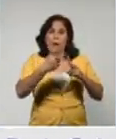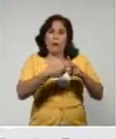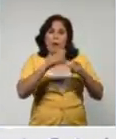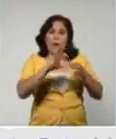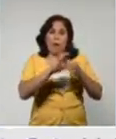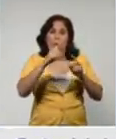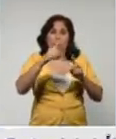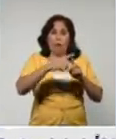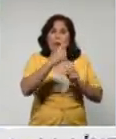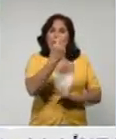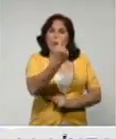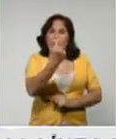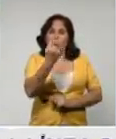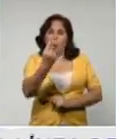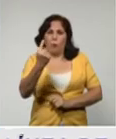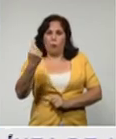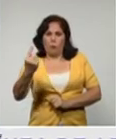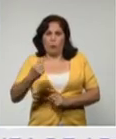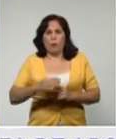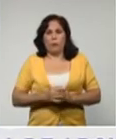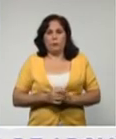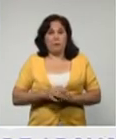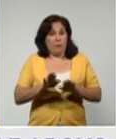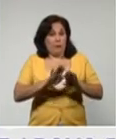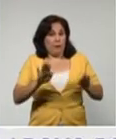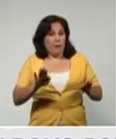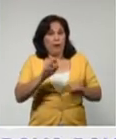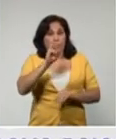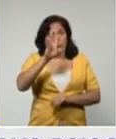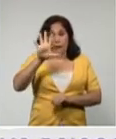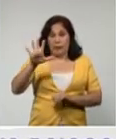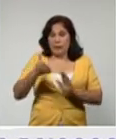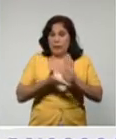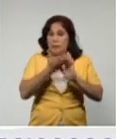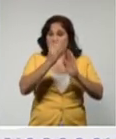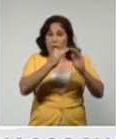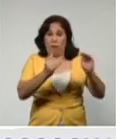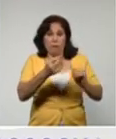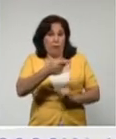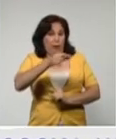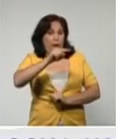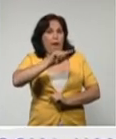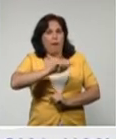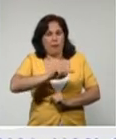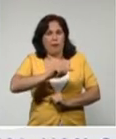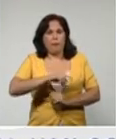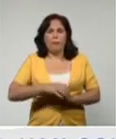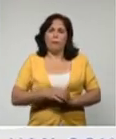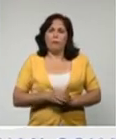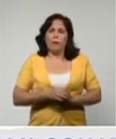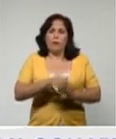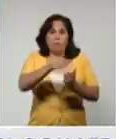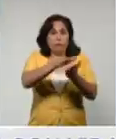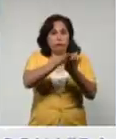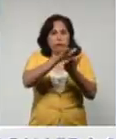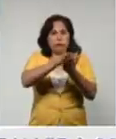1 de cada una. Y ya con estas 35 altas de ayer, pues se acumulan